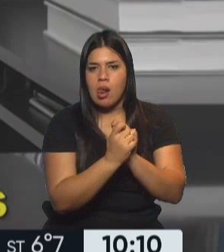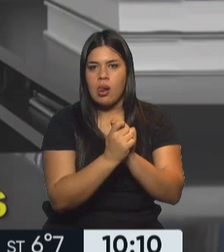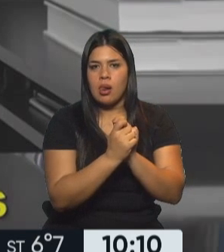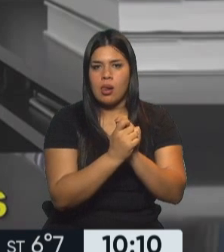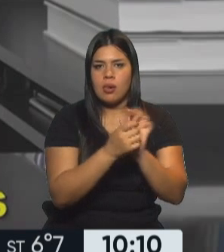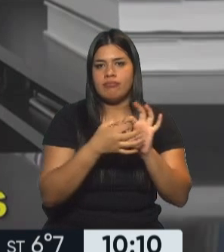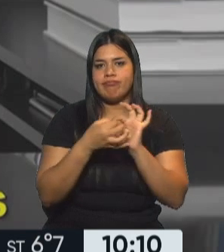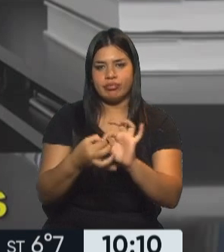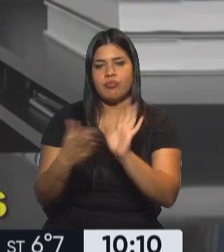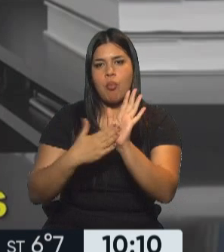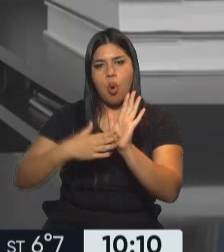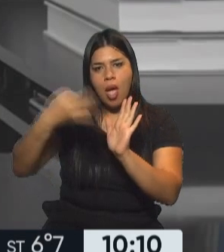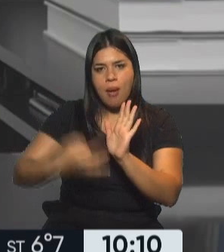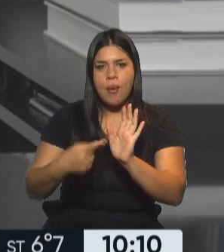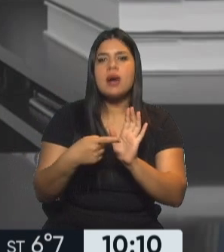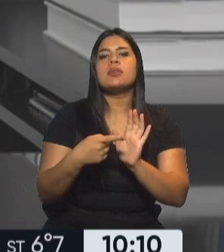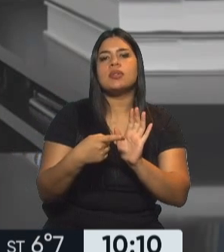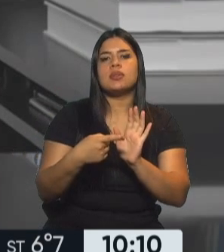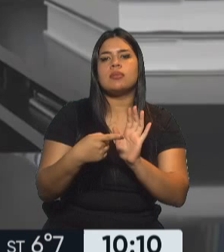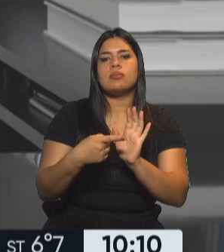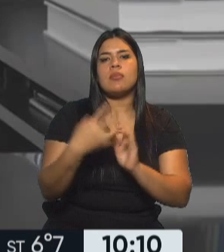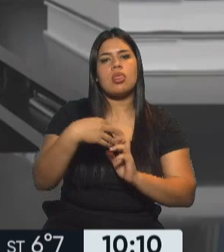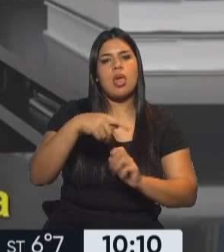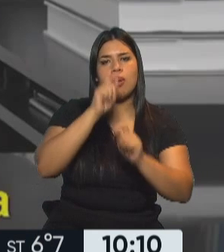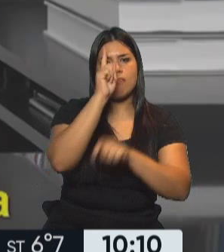a la condena reclamada.